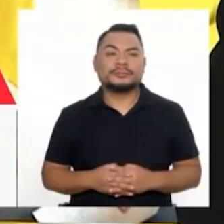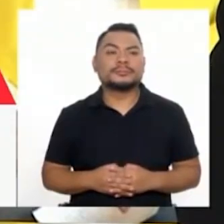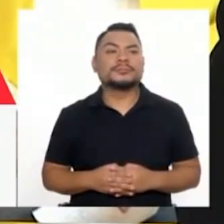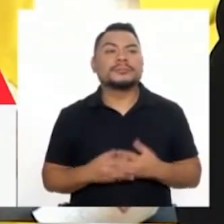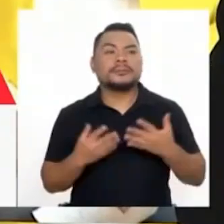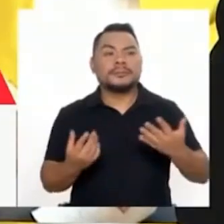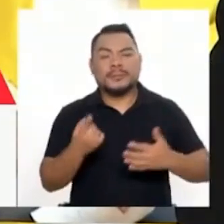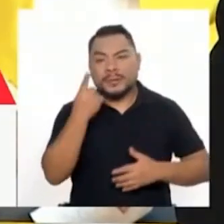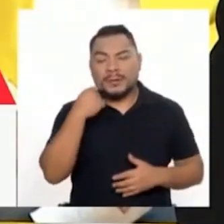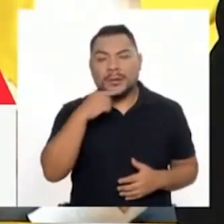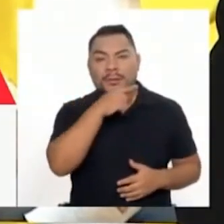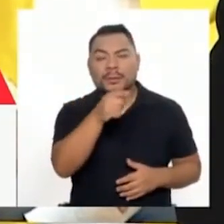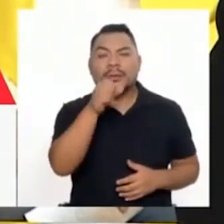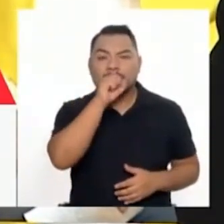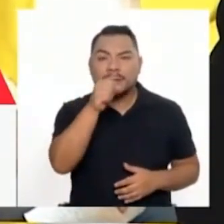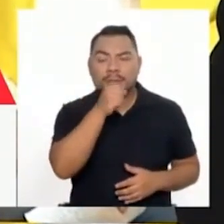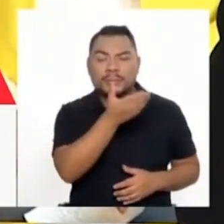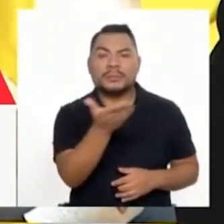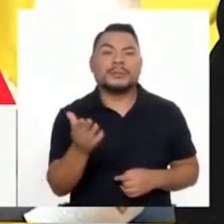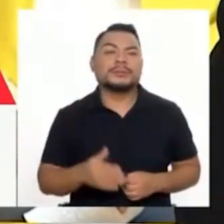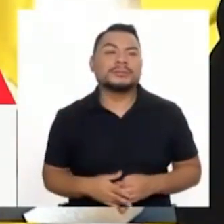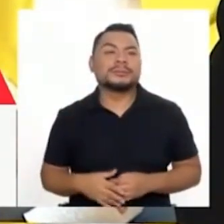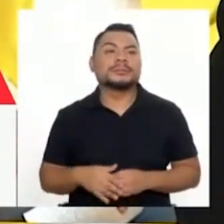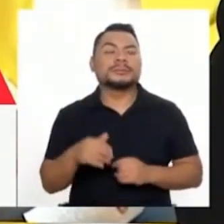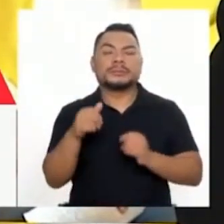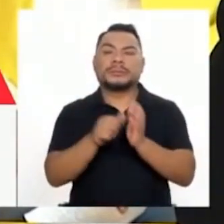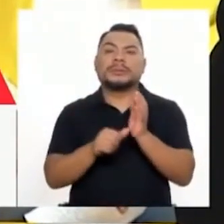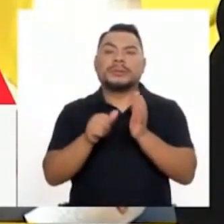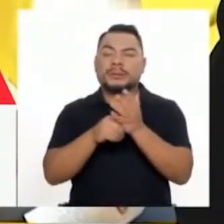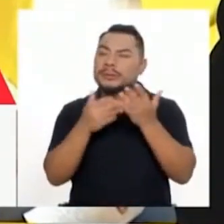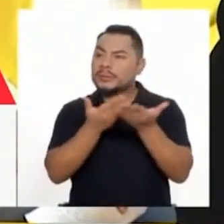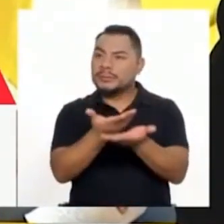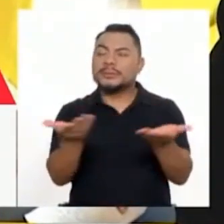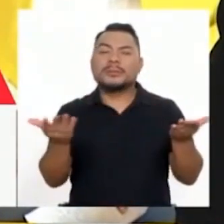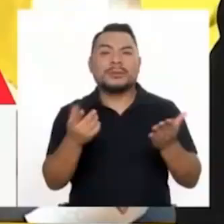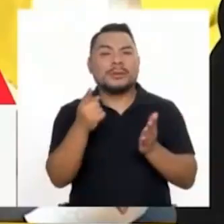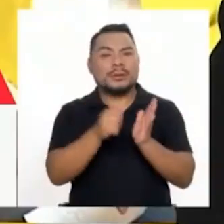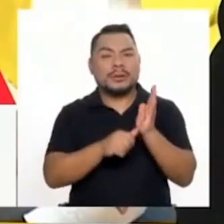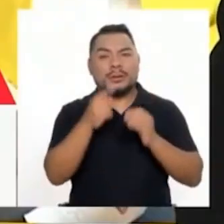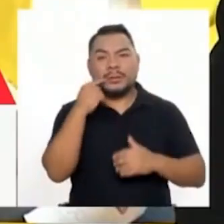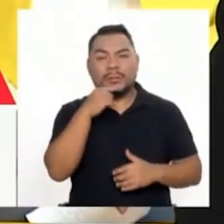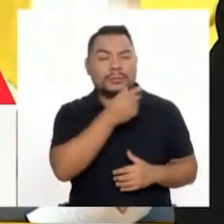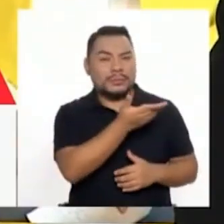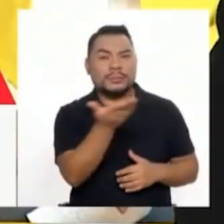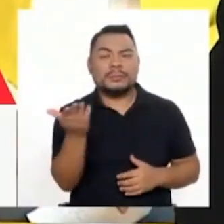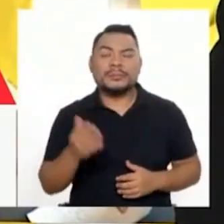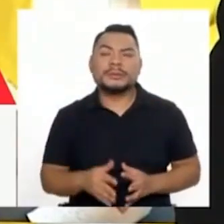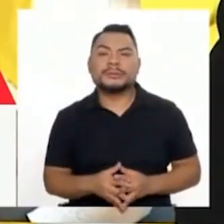Señores de la prensa, hermanas, hermanos,